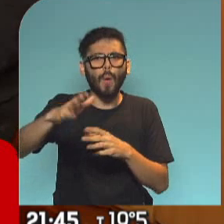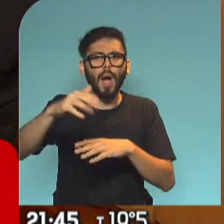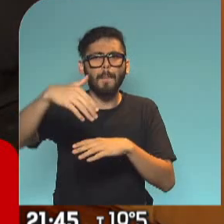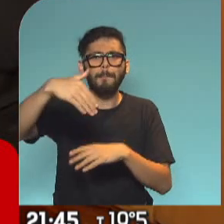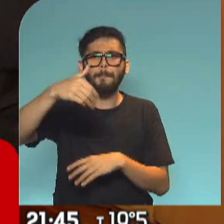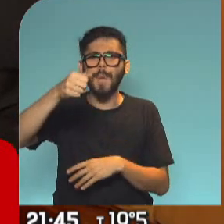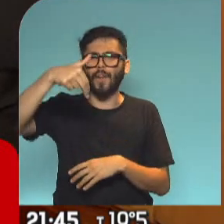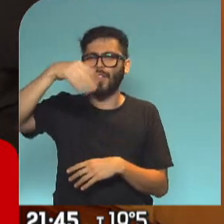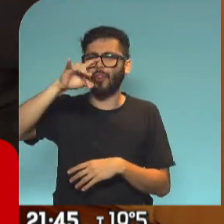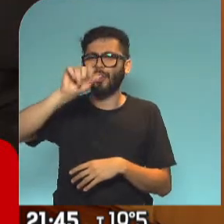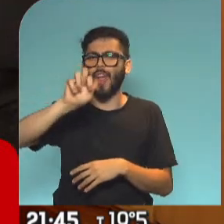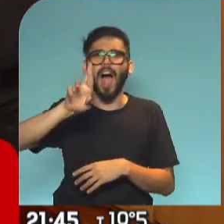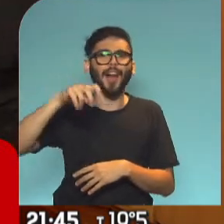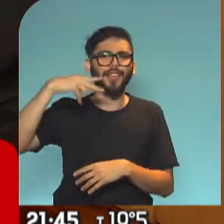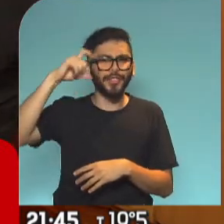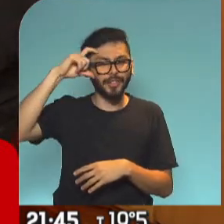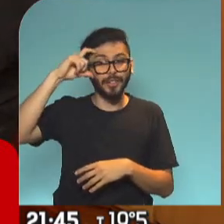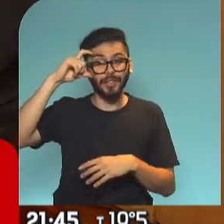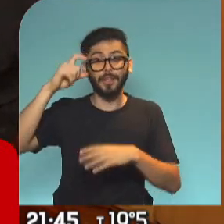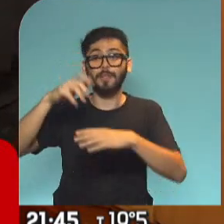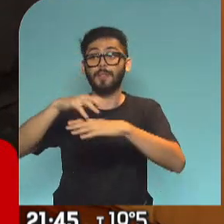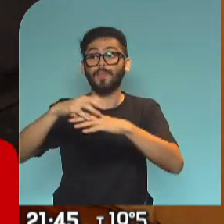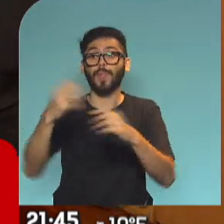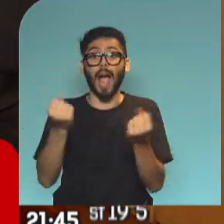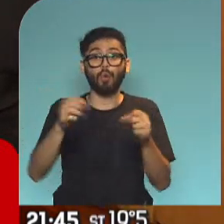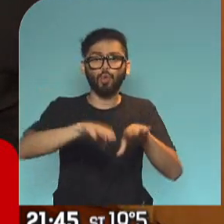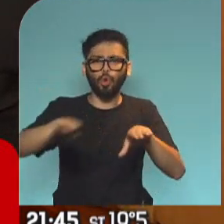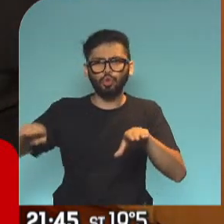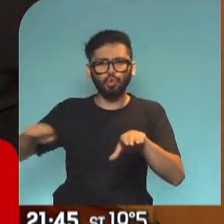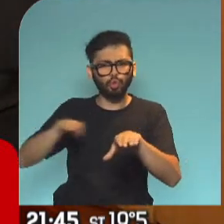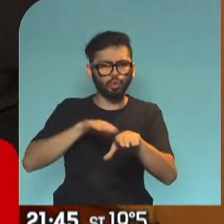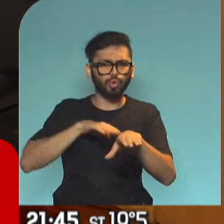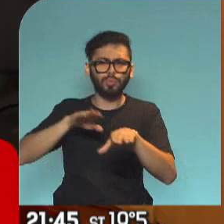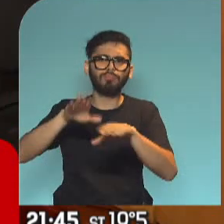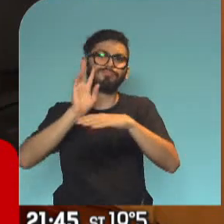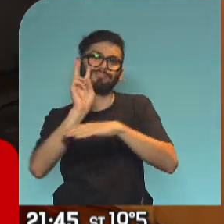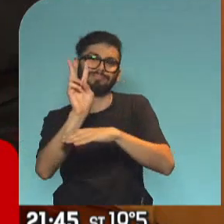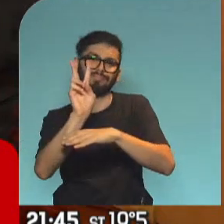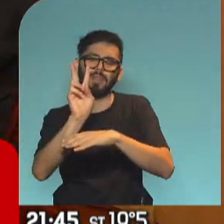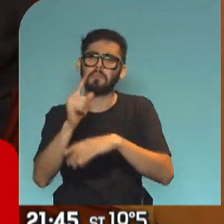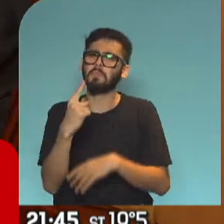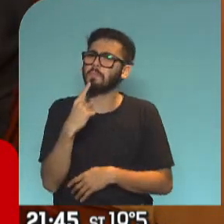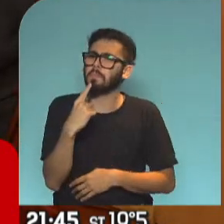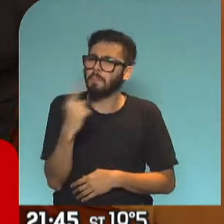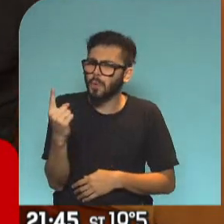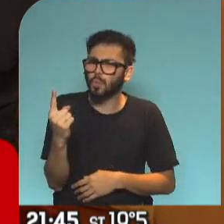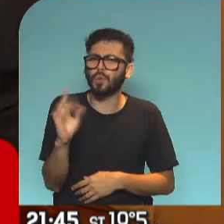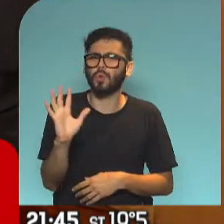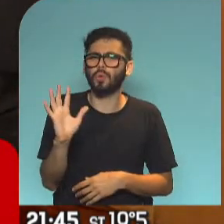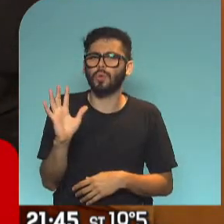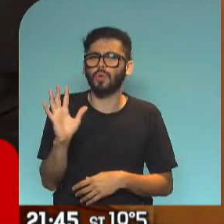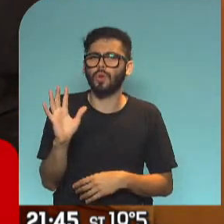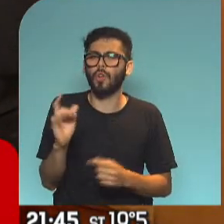con gente arriba de los autos. Digo, si eso generaba, si la presencia en persona generaba